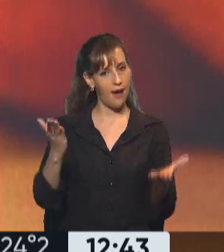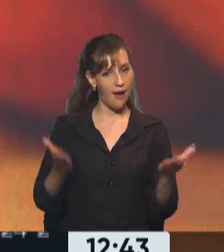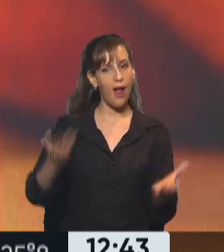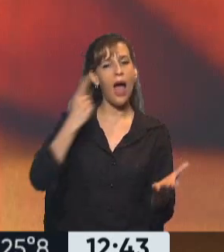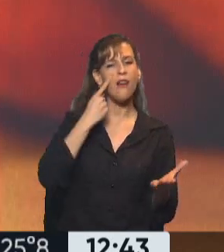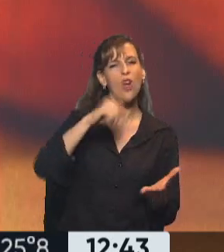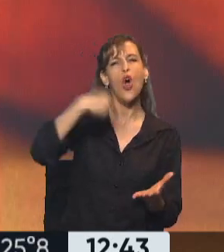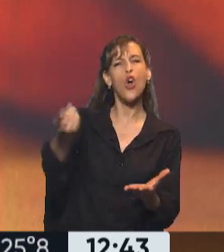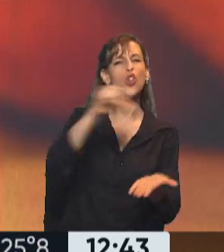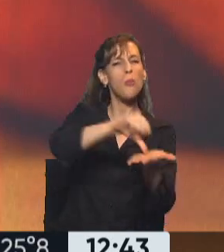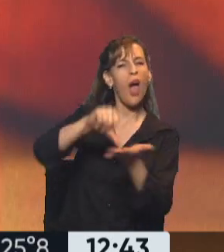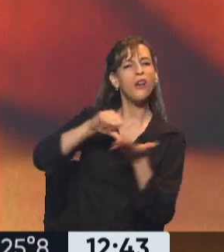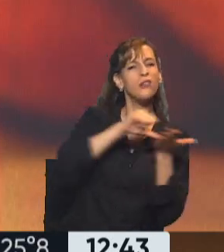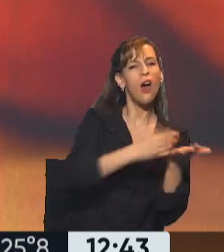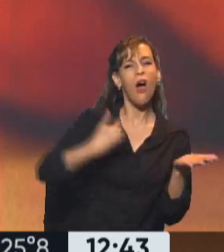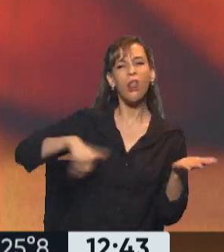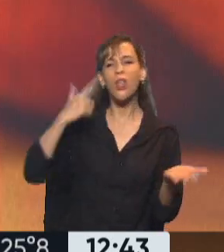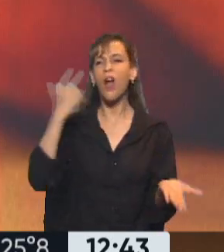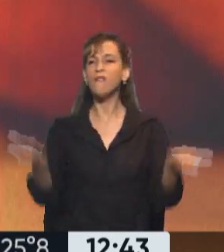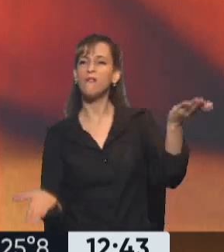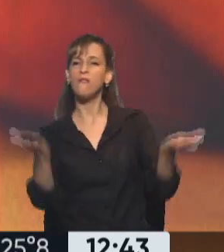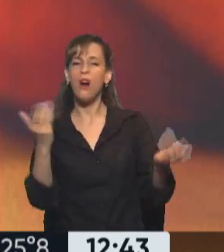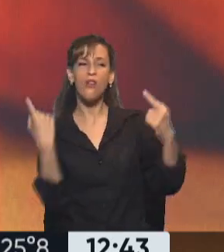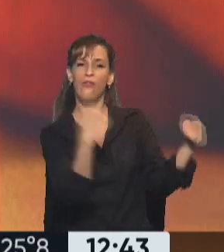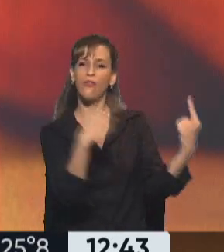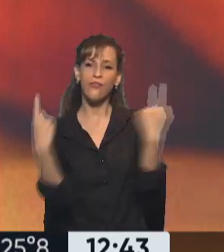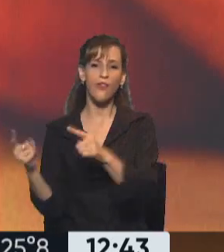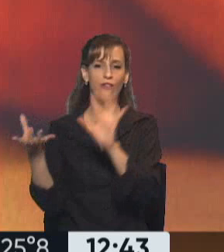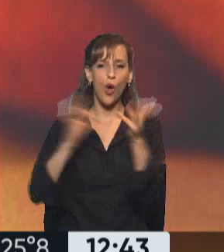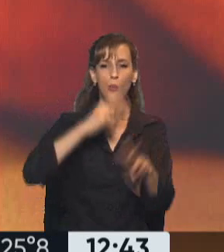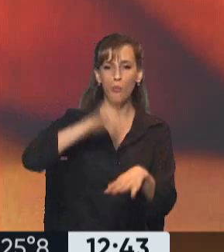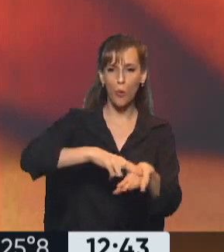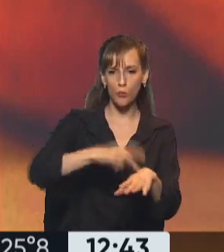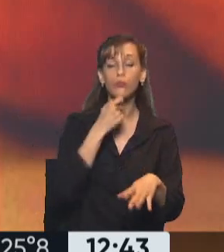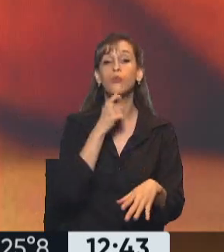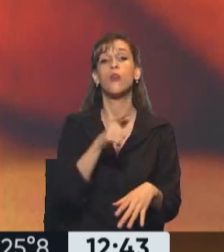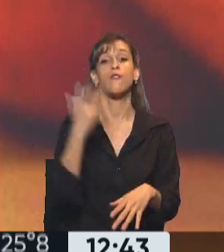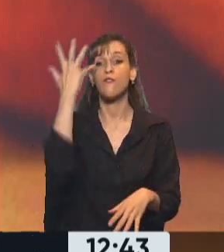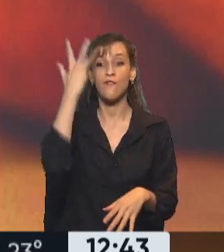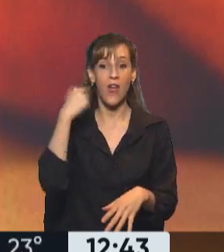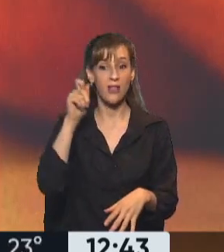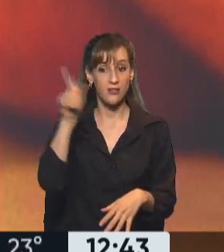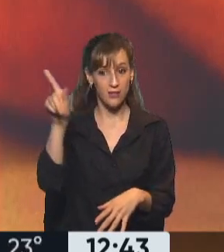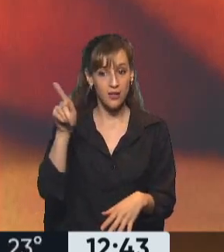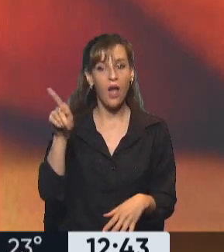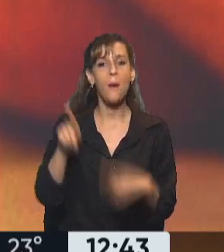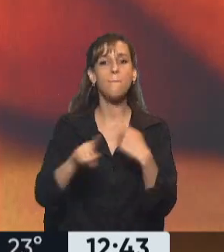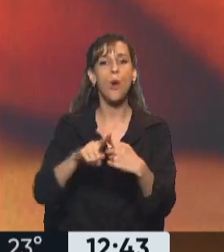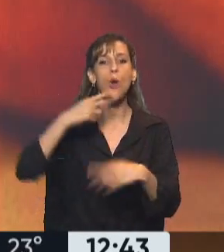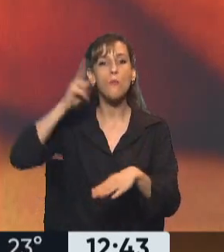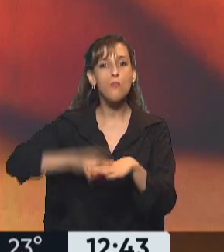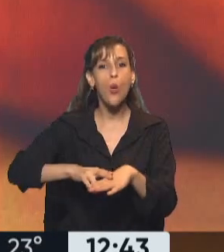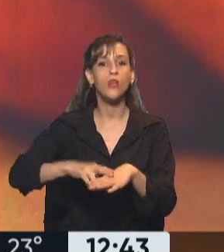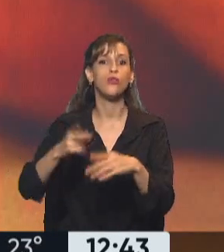la composición tributaria puede ser diferente. Por ejemplo, en Francia, el peso de los impuestos patrimoniales es